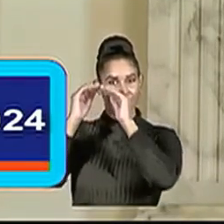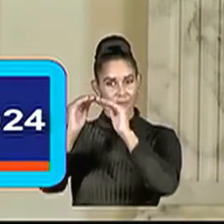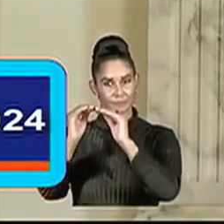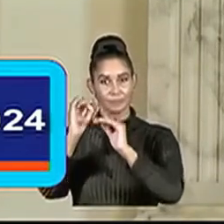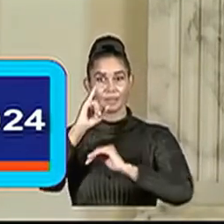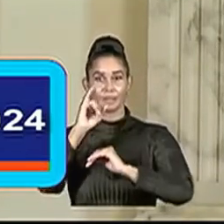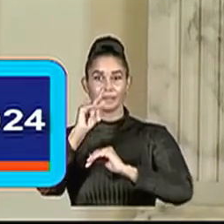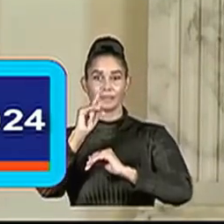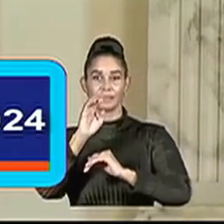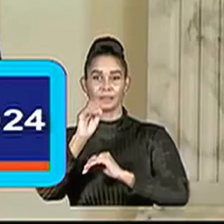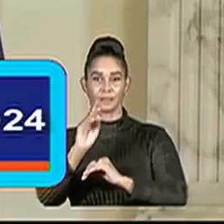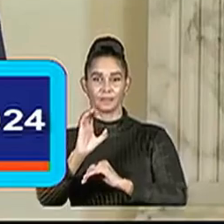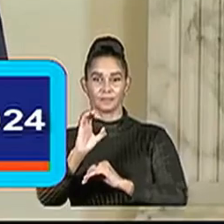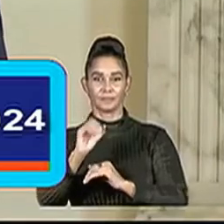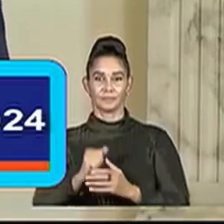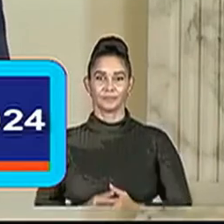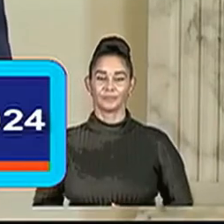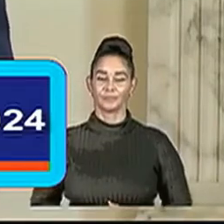INTECO.